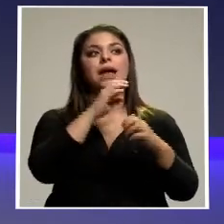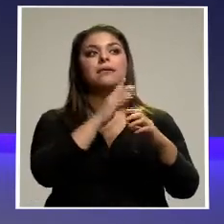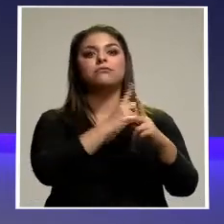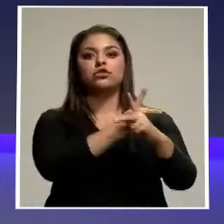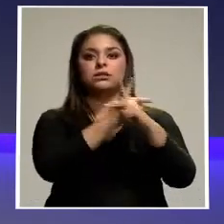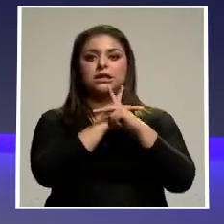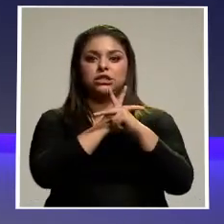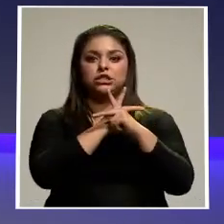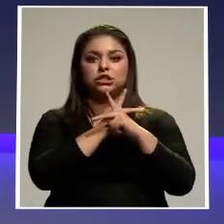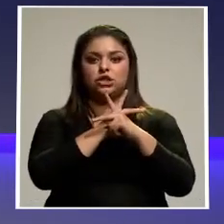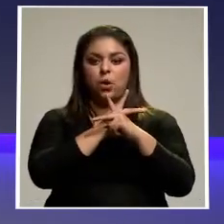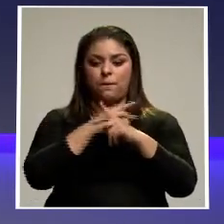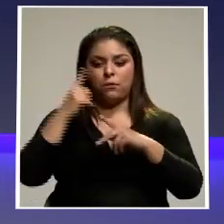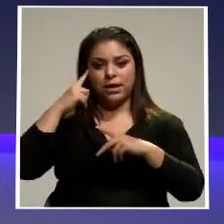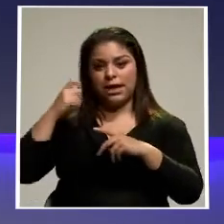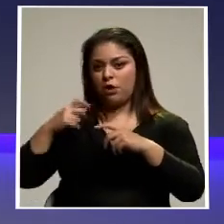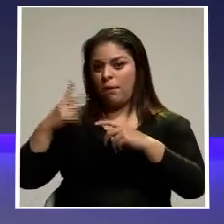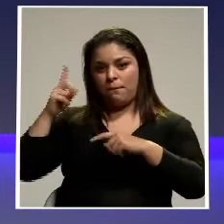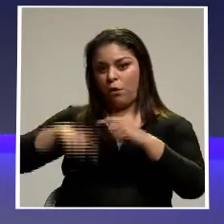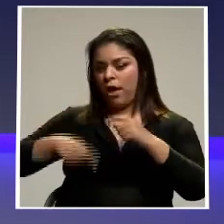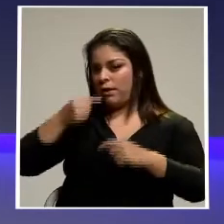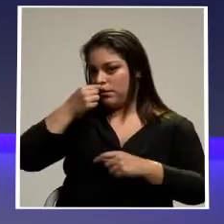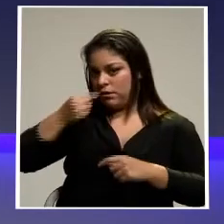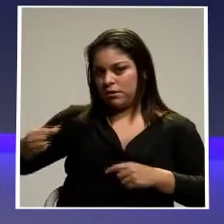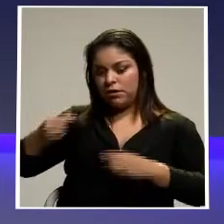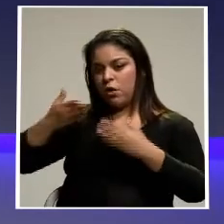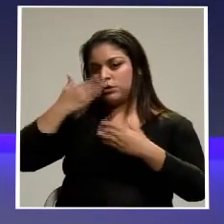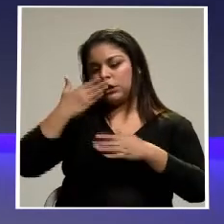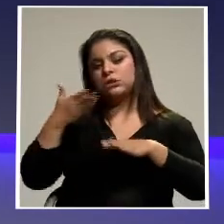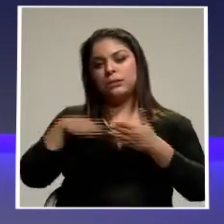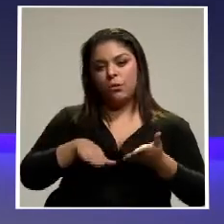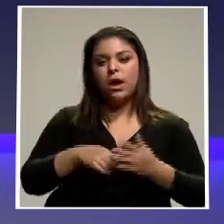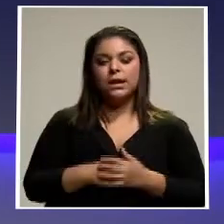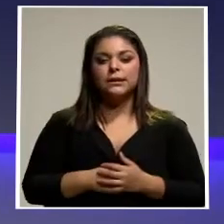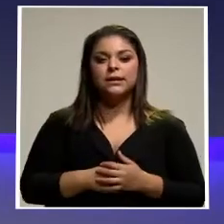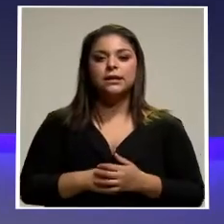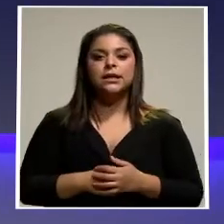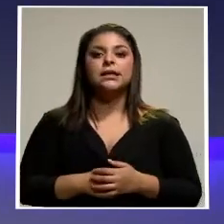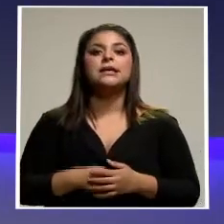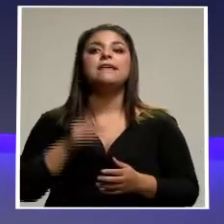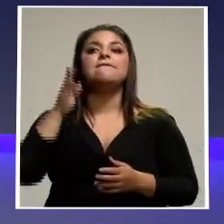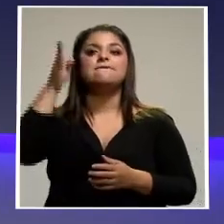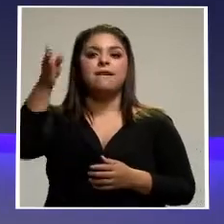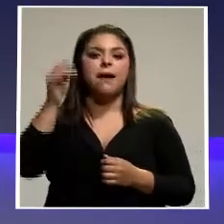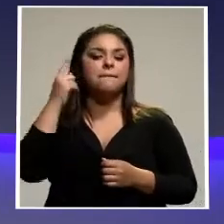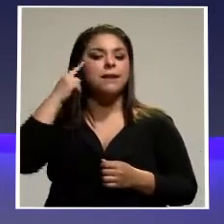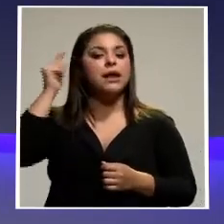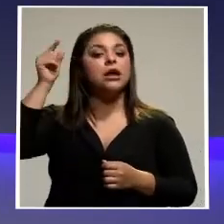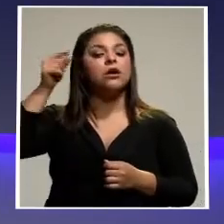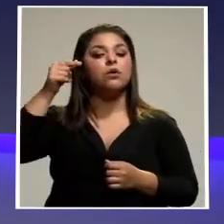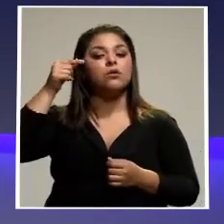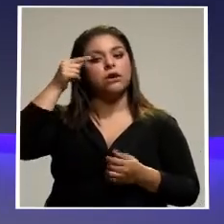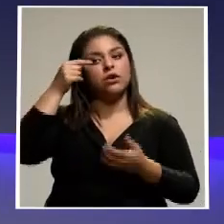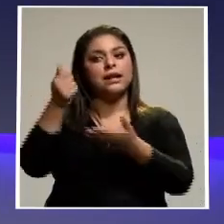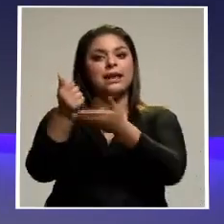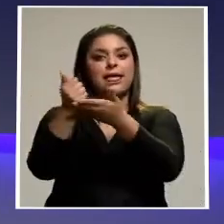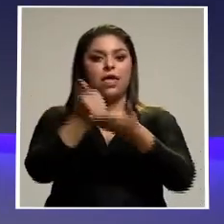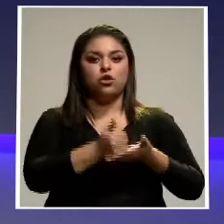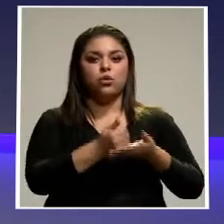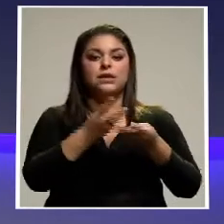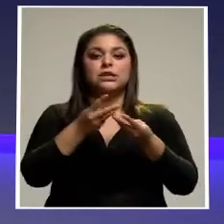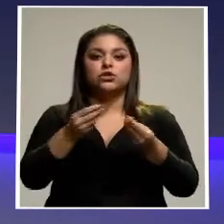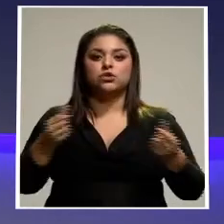el oxígeno se muere, y es tutelada en el caso para que el Estado le brinde una solución a ella y como